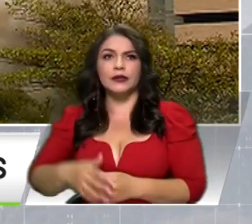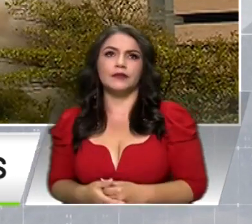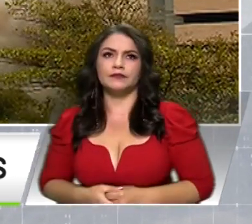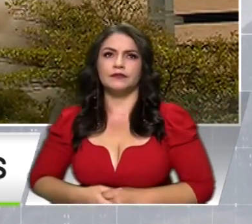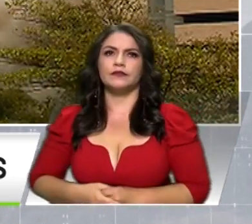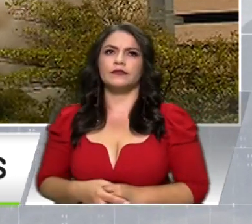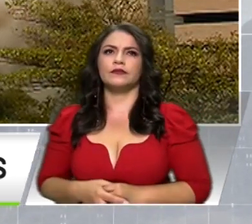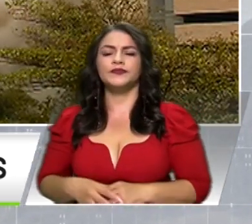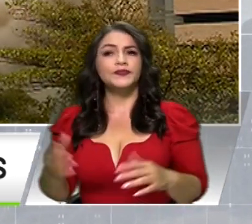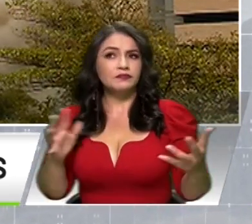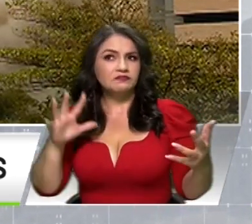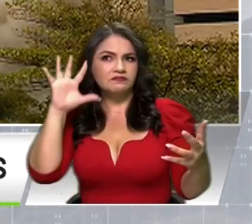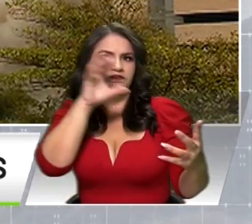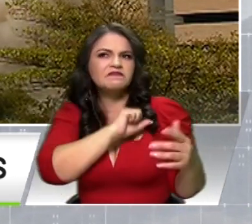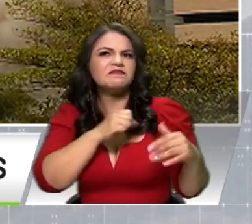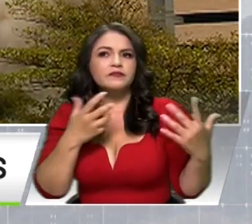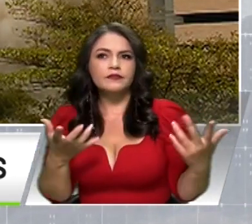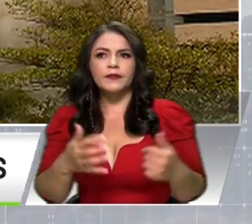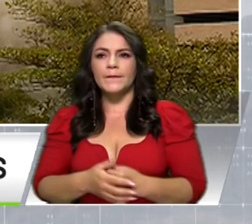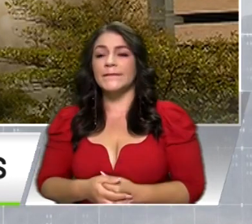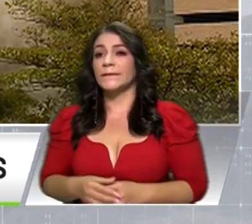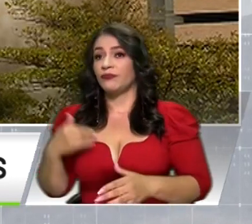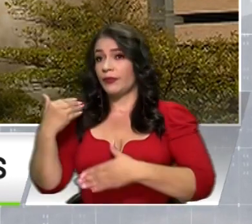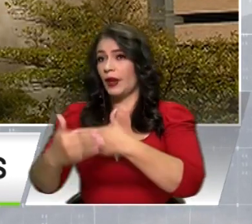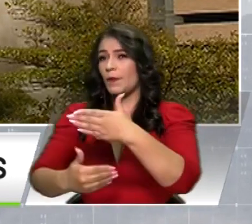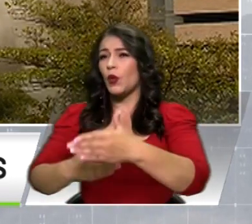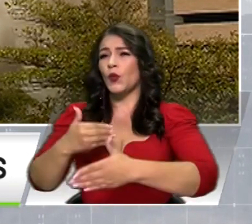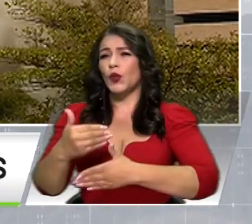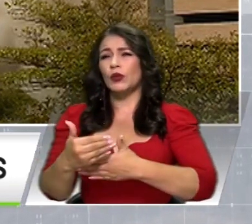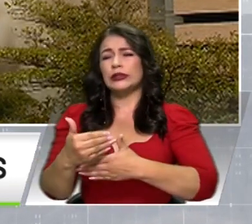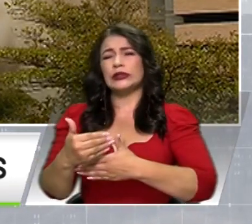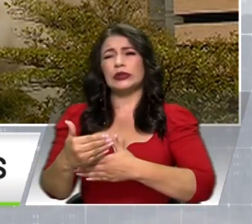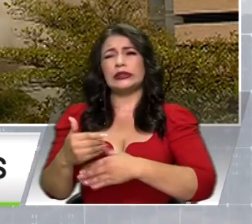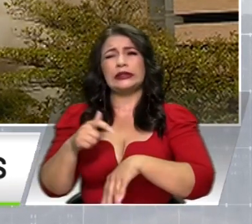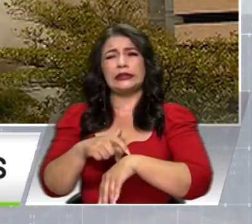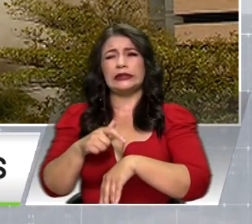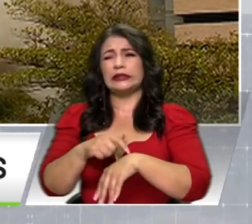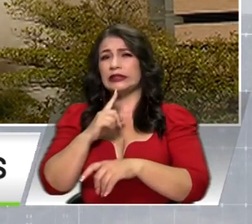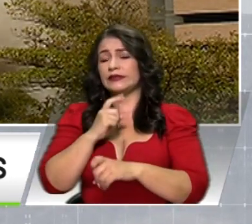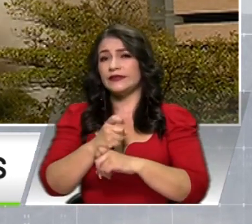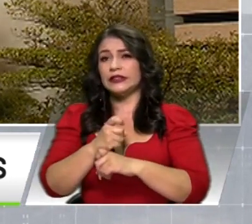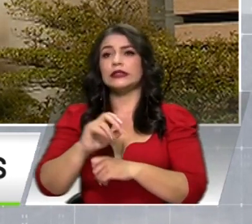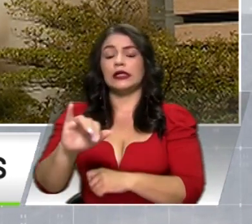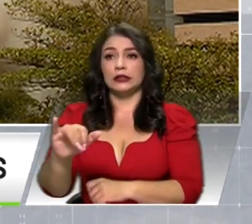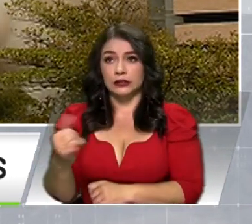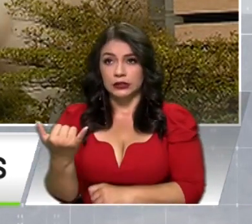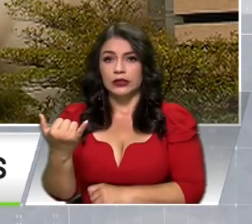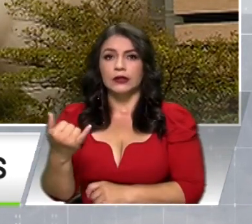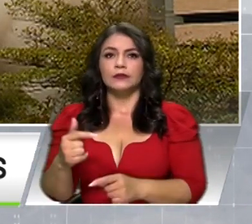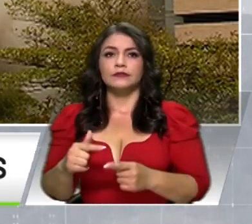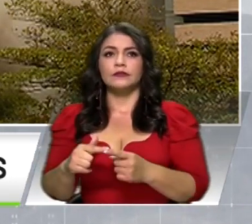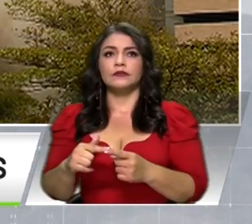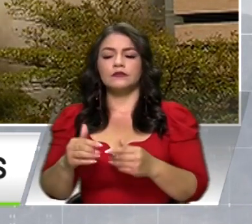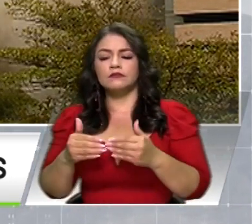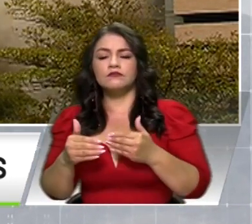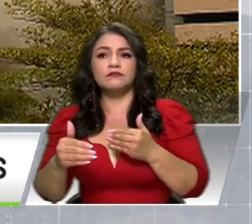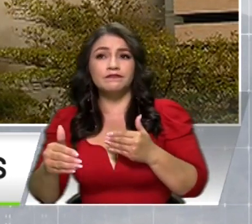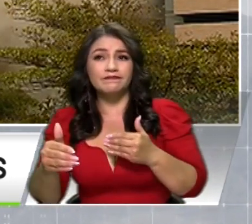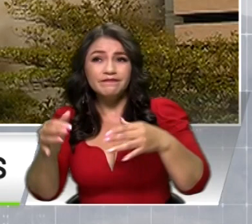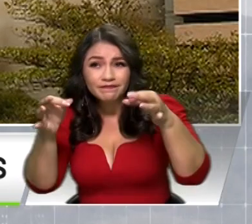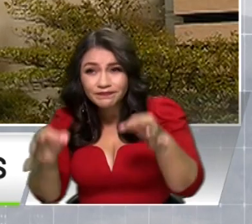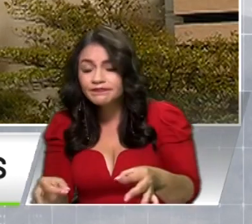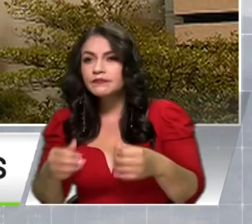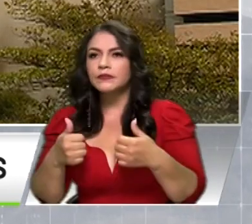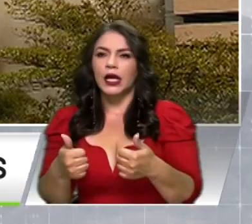pudimos corroborar que ha sido un proceso largo y que por ahora todavía no llega a un feliz